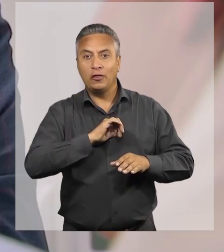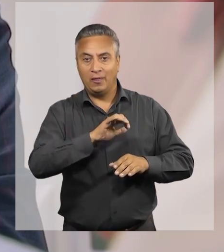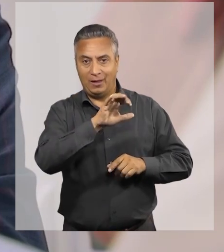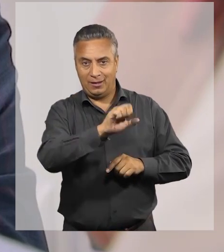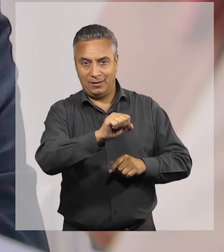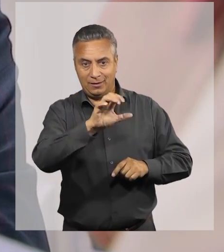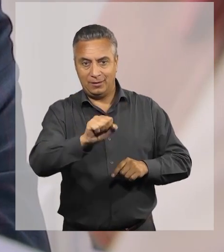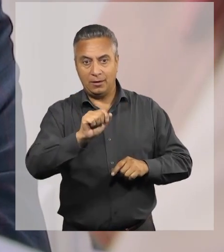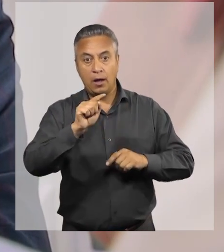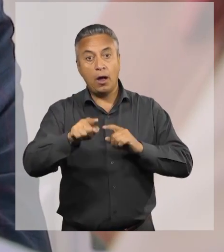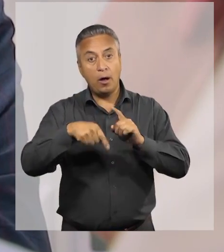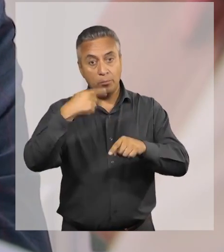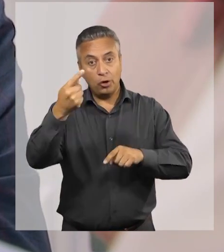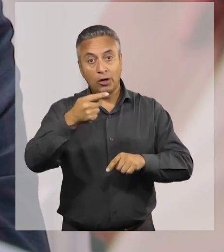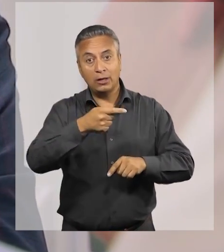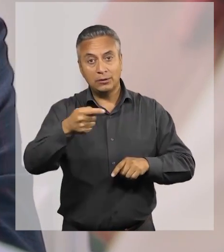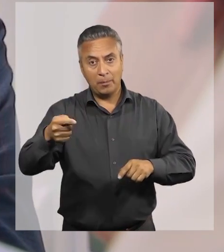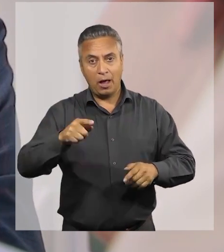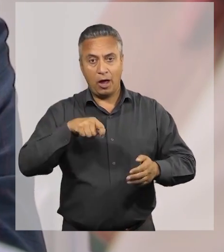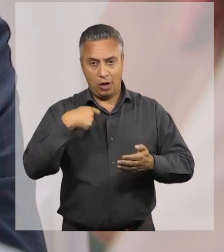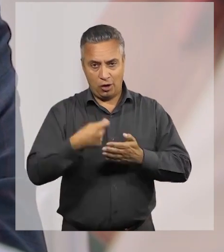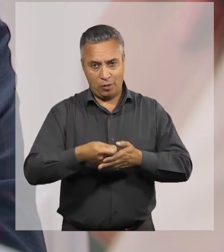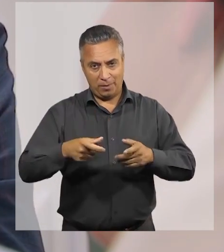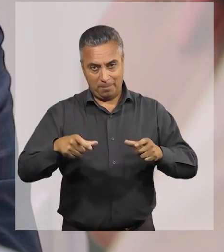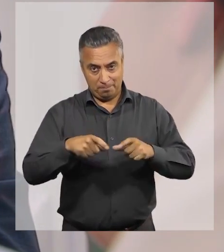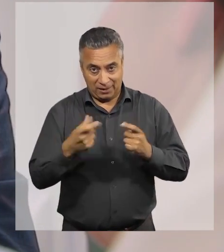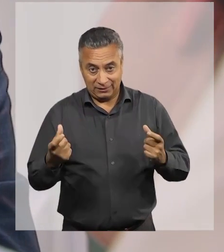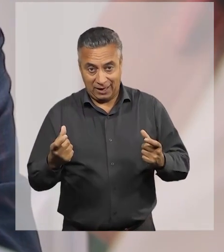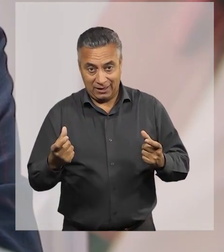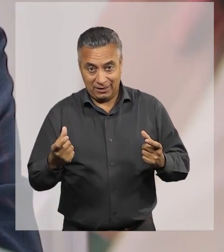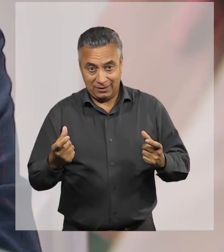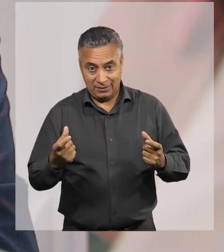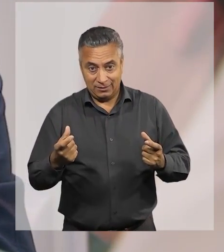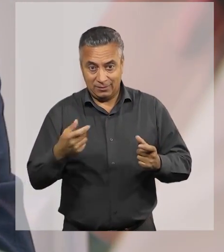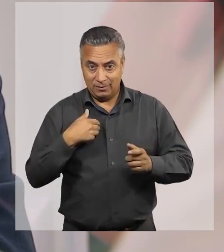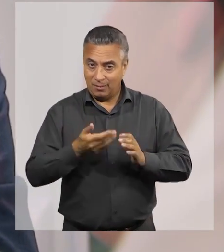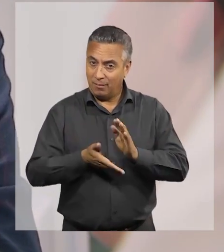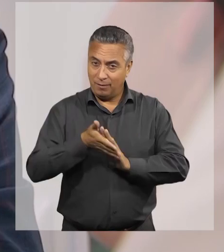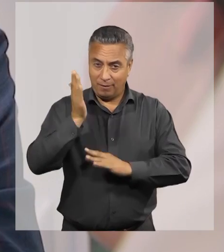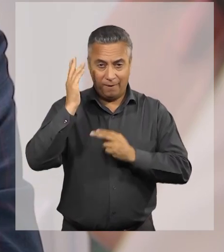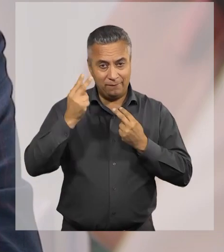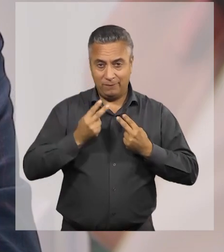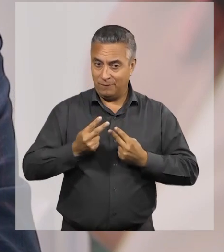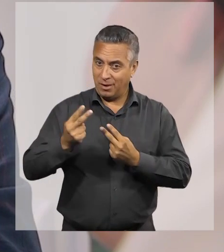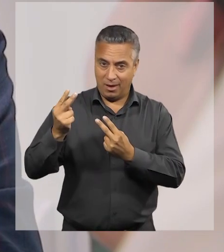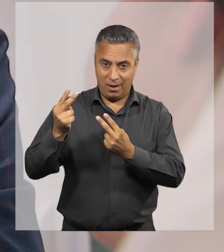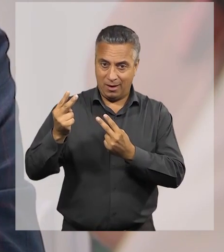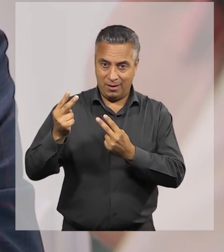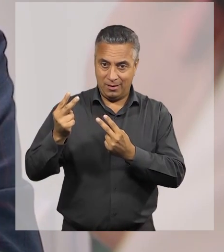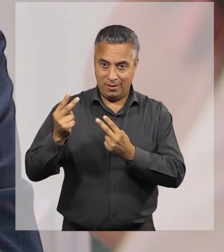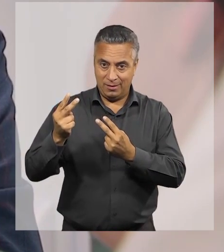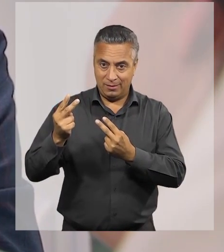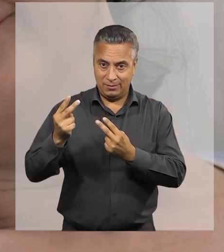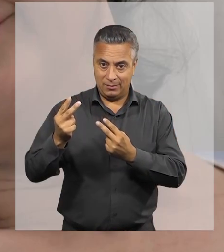hotel. Ya. Y la próxima semana compro un pasaje para irme de viaje.